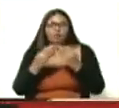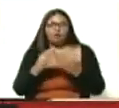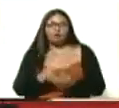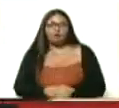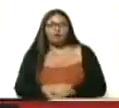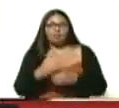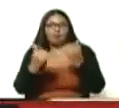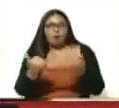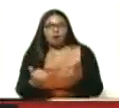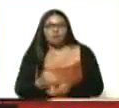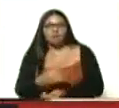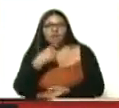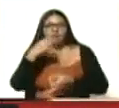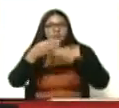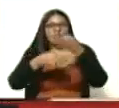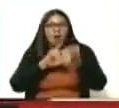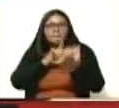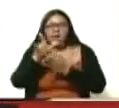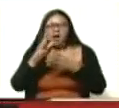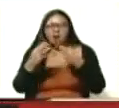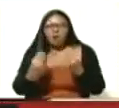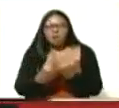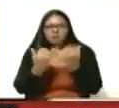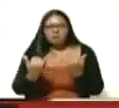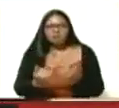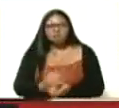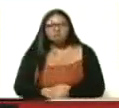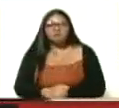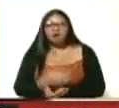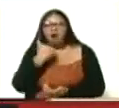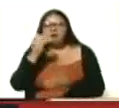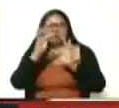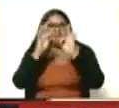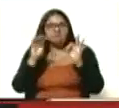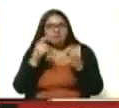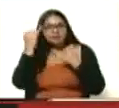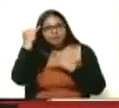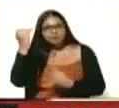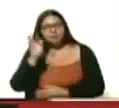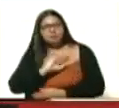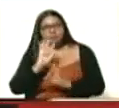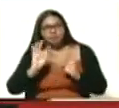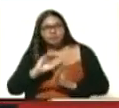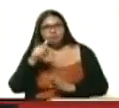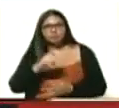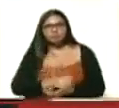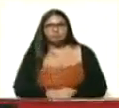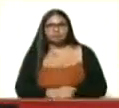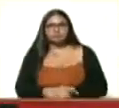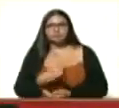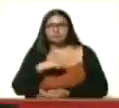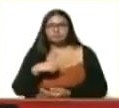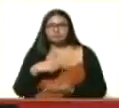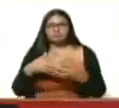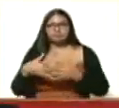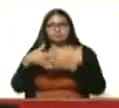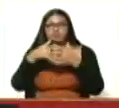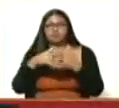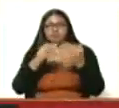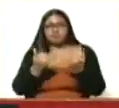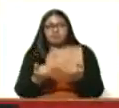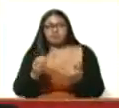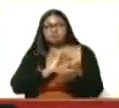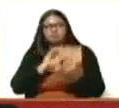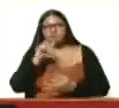Sabían que Alex Saab iba en un viaje para allá, porque ellos sabían de alguna forma, con la inteligencia de Estados Unidos en Irán o algo, de que Alex iba